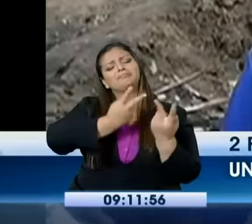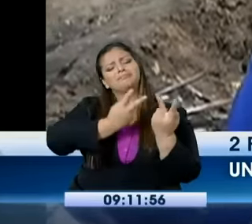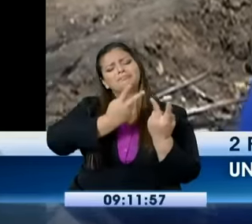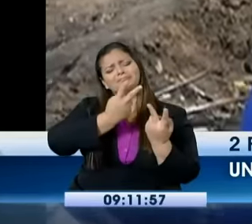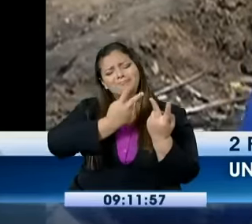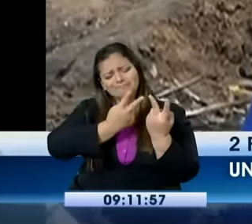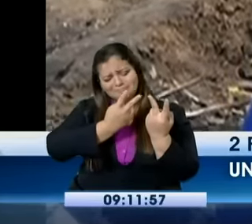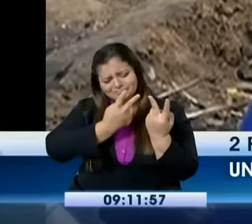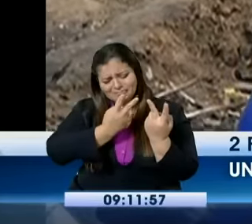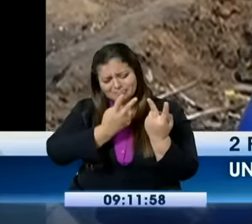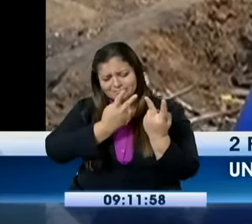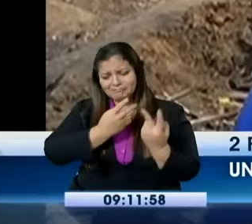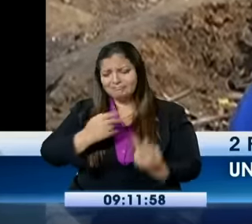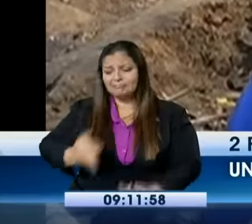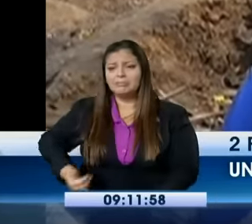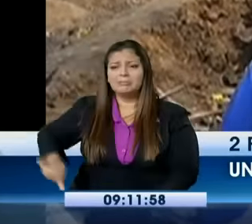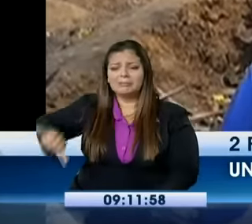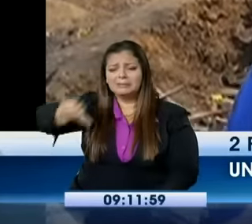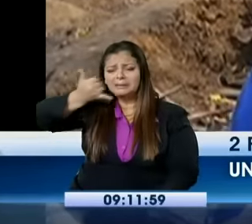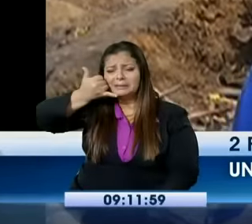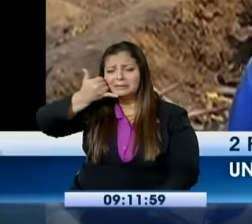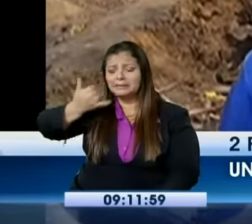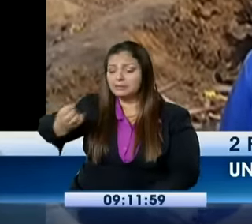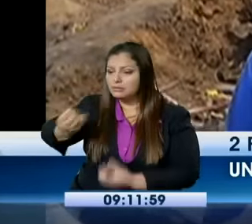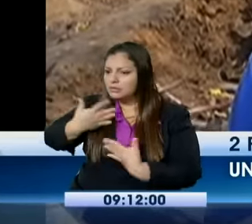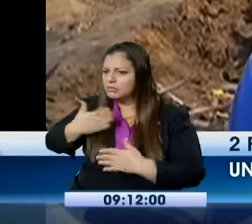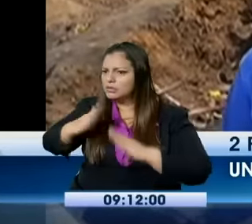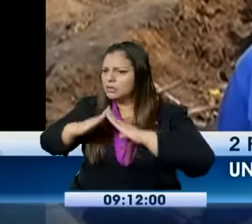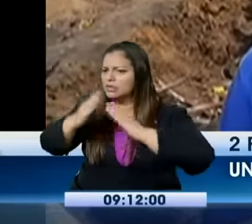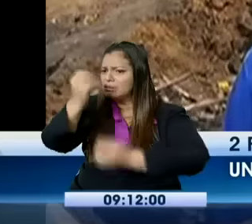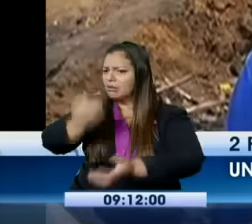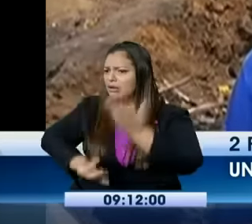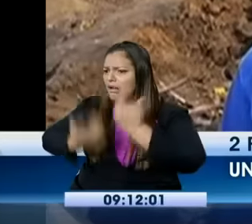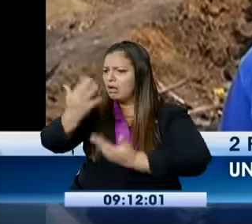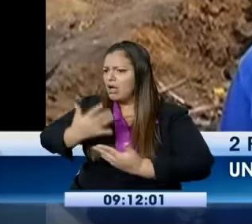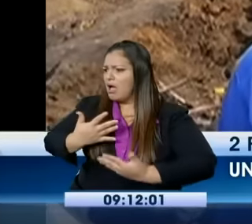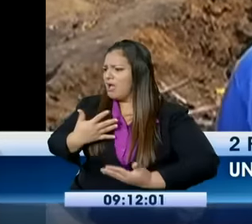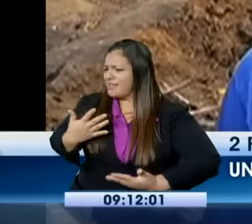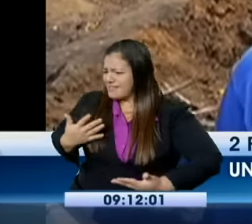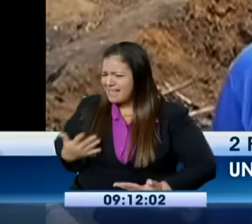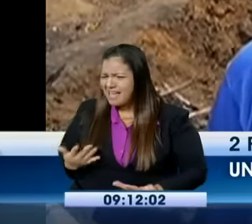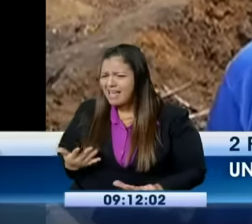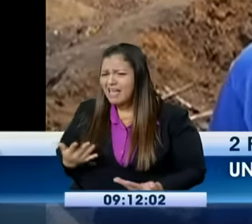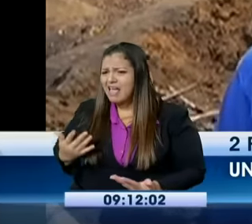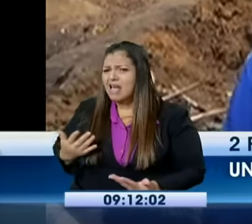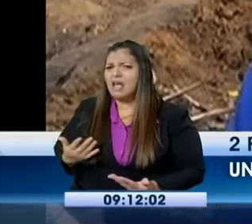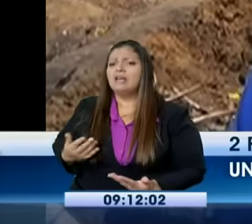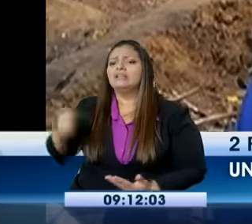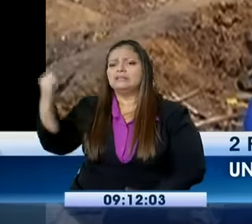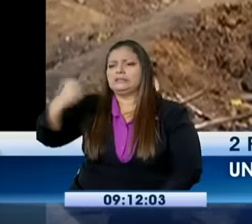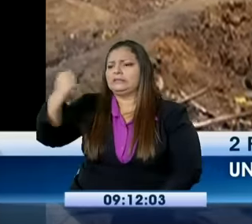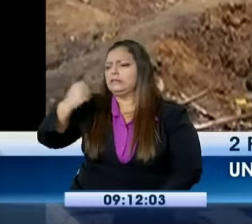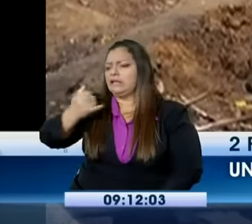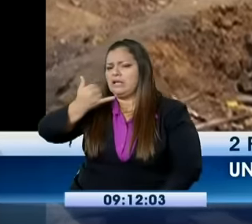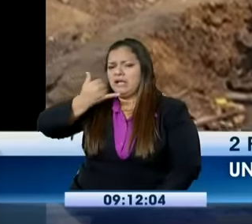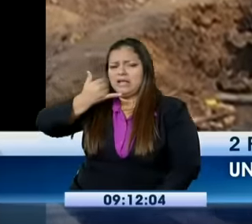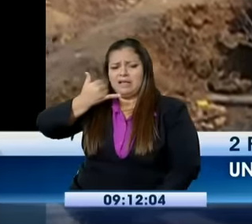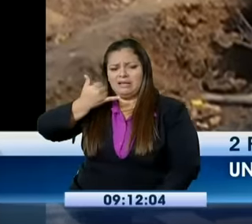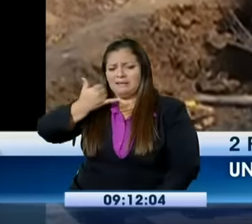Me salen llamando: Alfredo, se te quema tu casa. ¿Qué dijo? Sí, se te quema tu casa. ¿Qué hice yo de